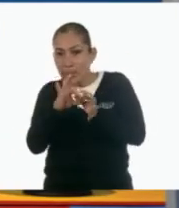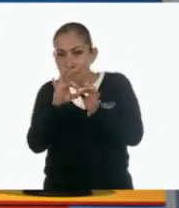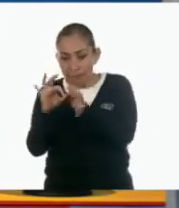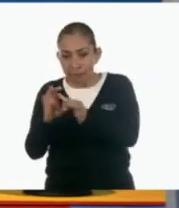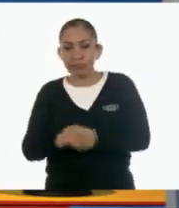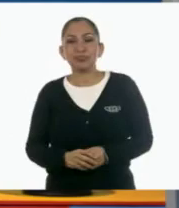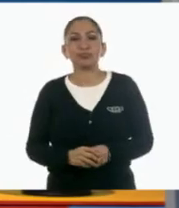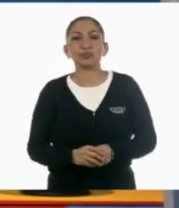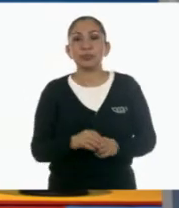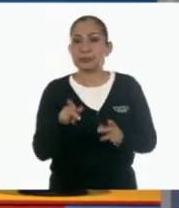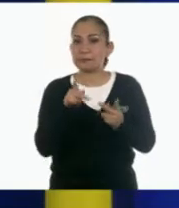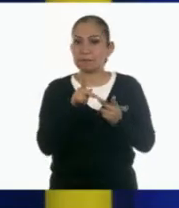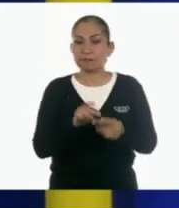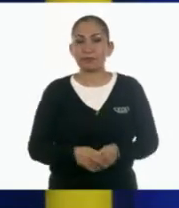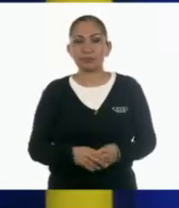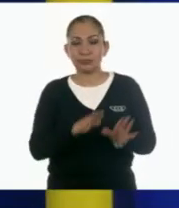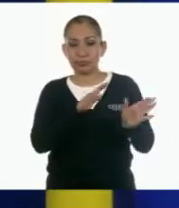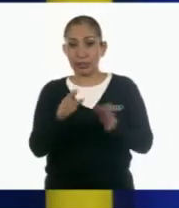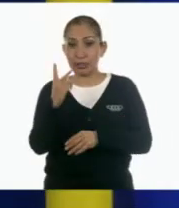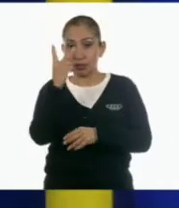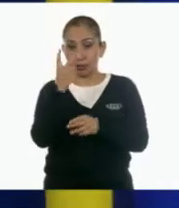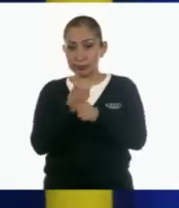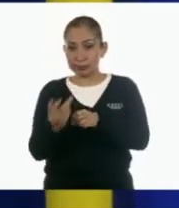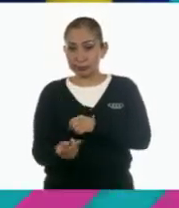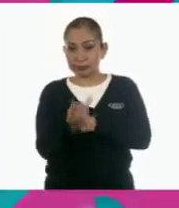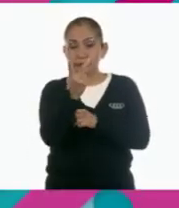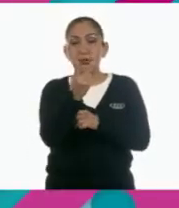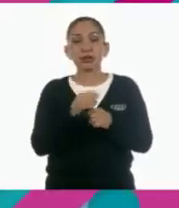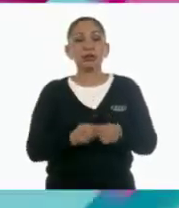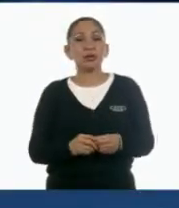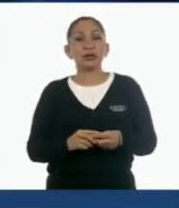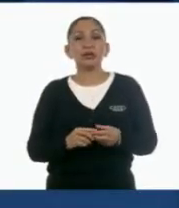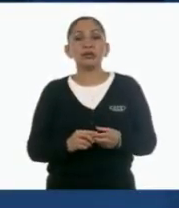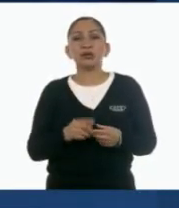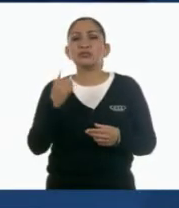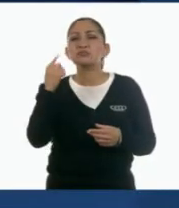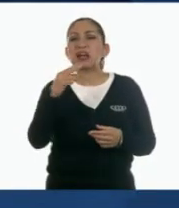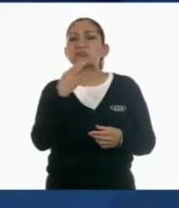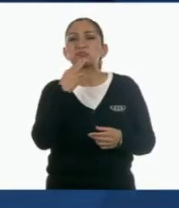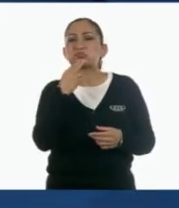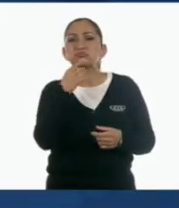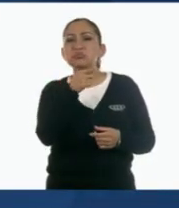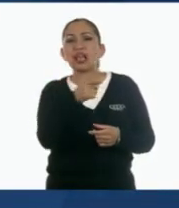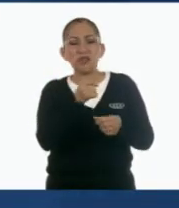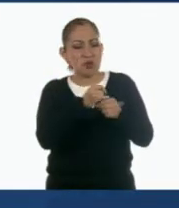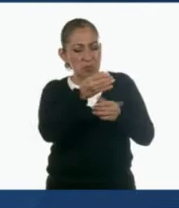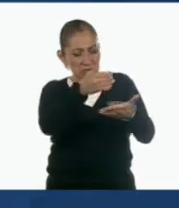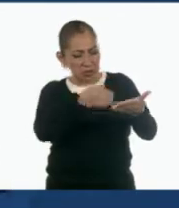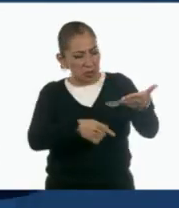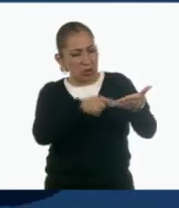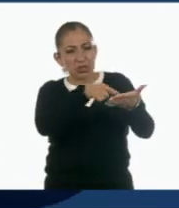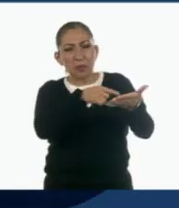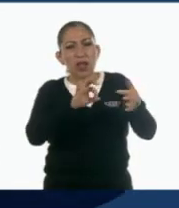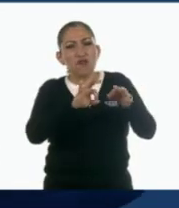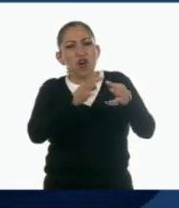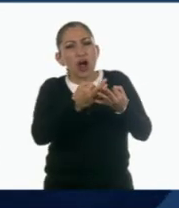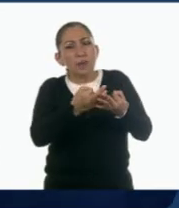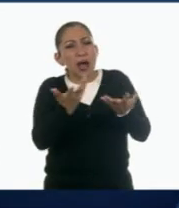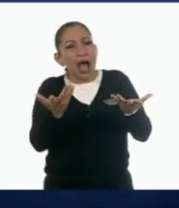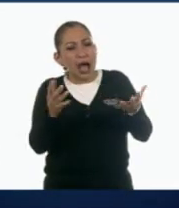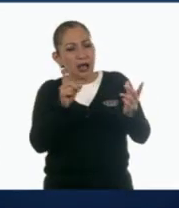hechos. Perfecto. La segunda pregunta es: ¿para qué me servirá esta información sobre la forma